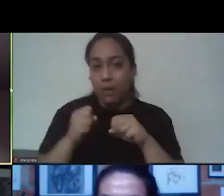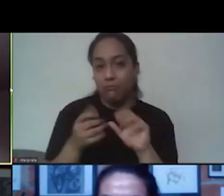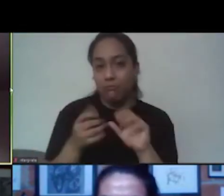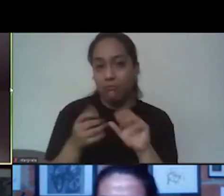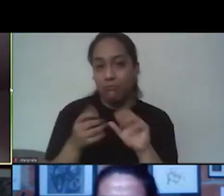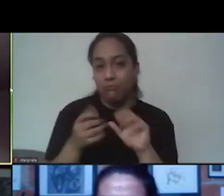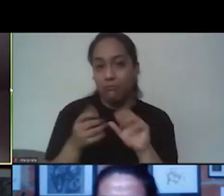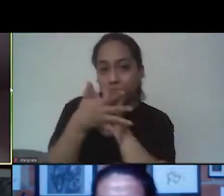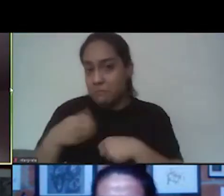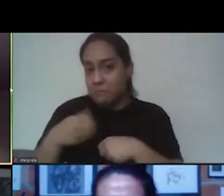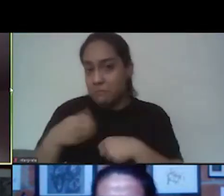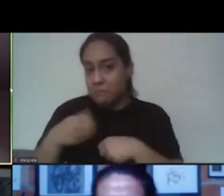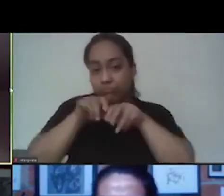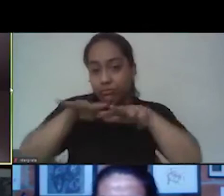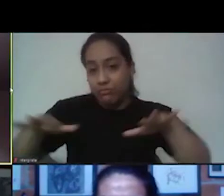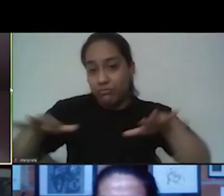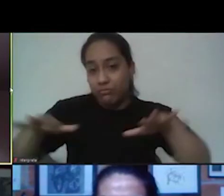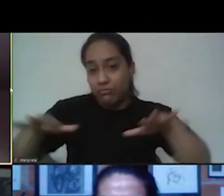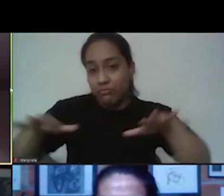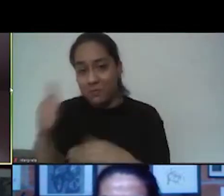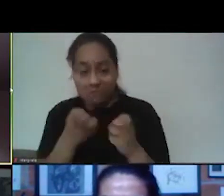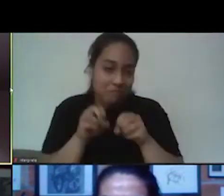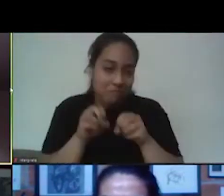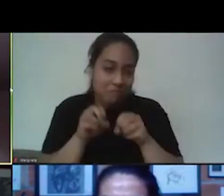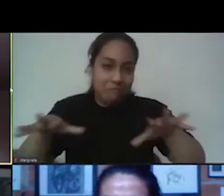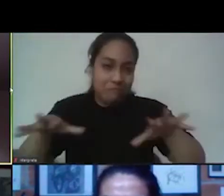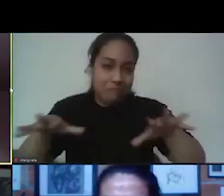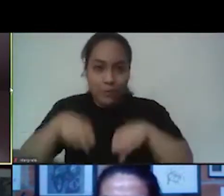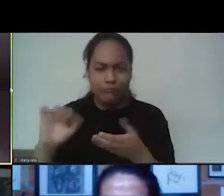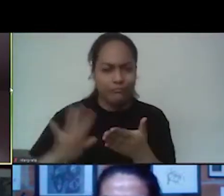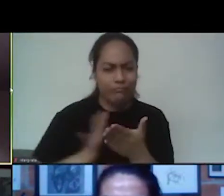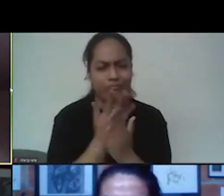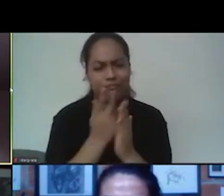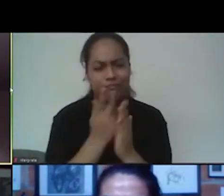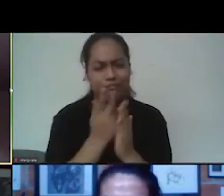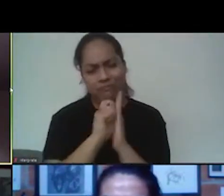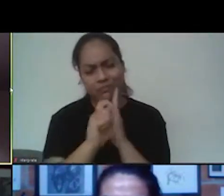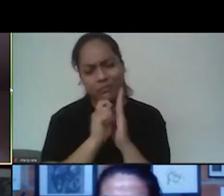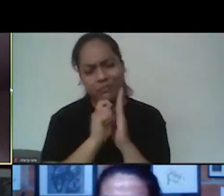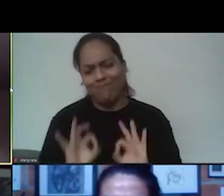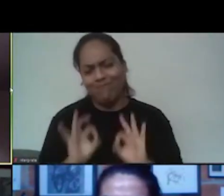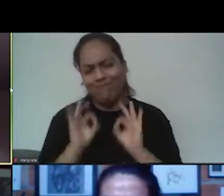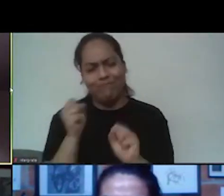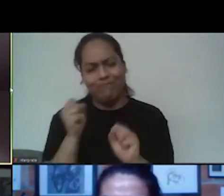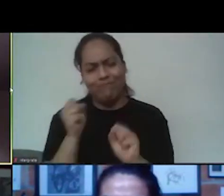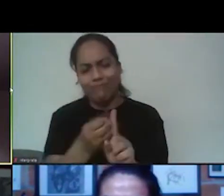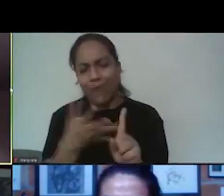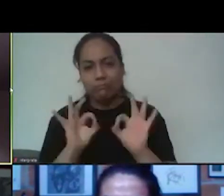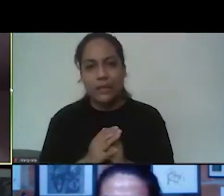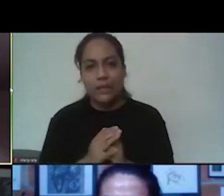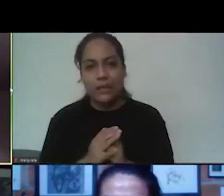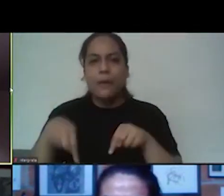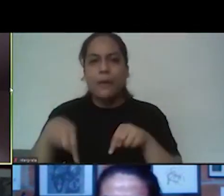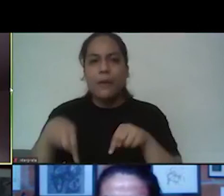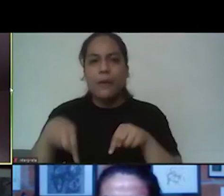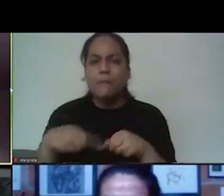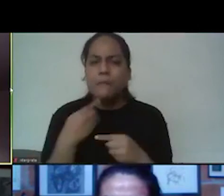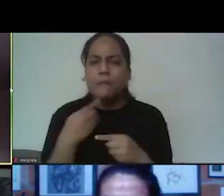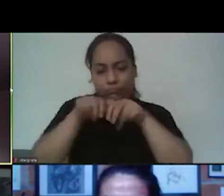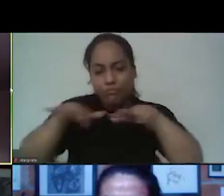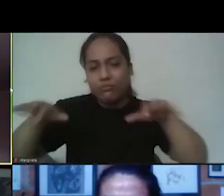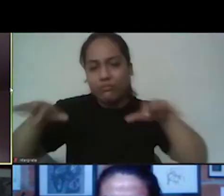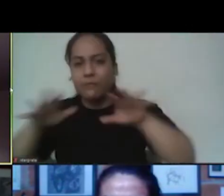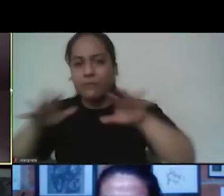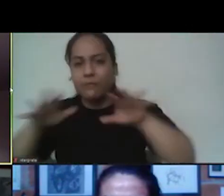a las personas que lo quieran tener, porque es un poema súper bonito y poderoso, bonito que circule, y gracias a ustedes